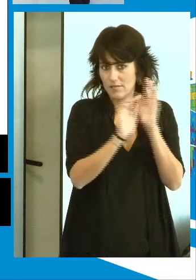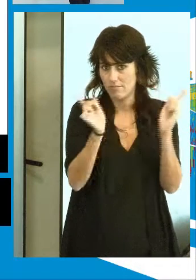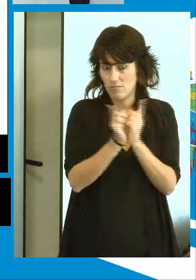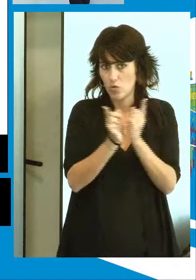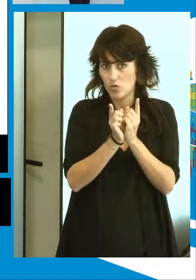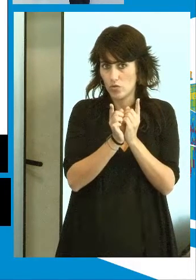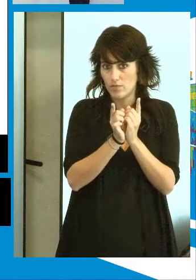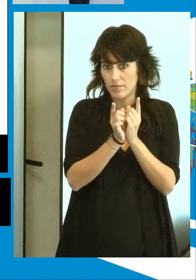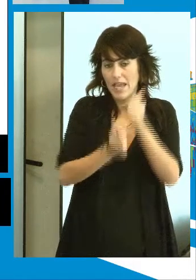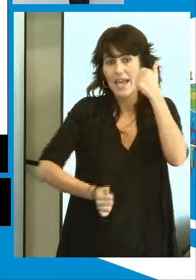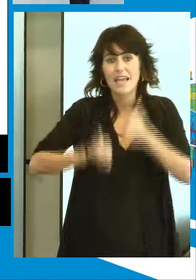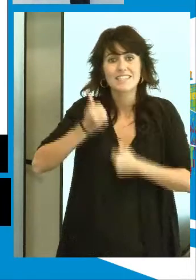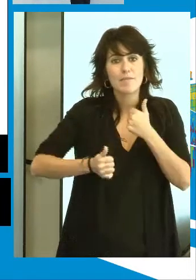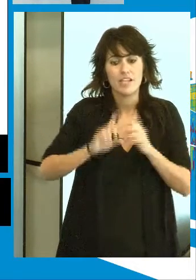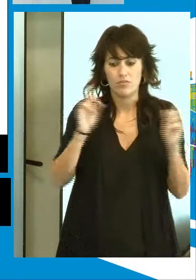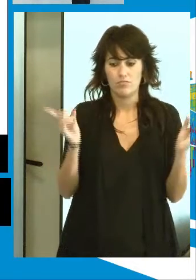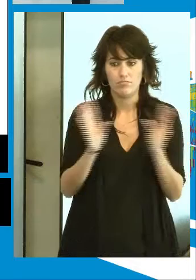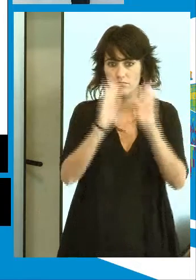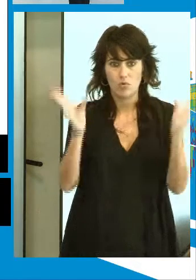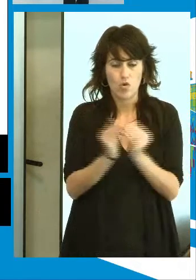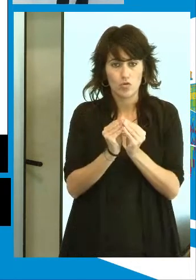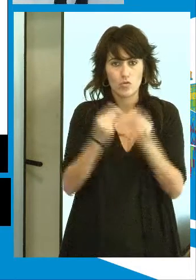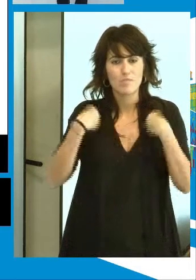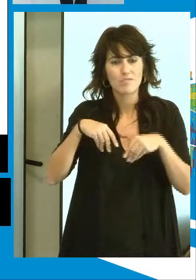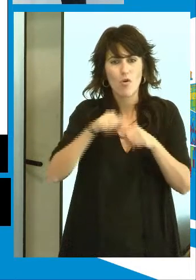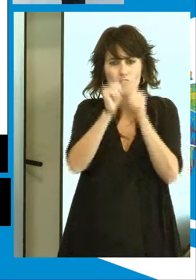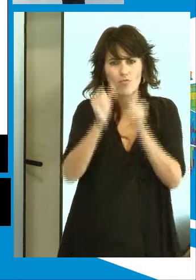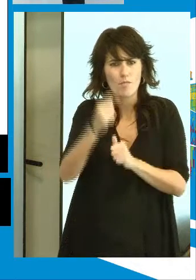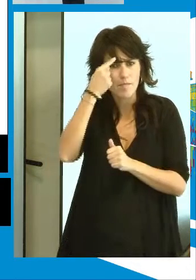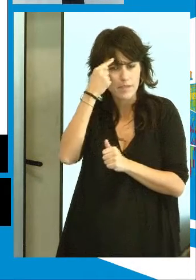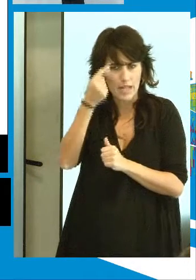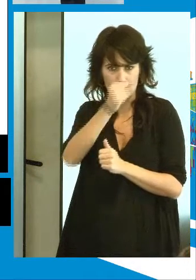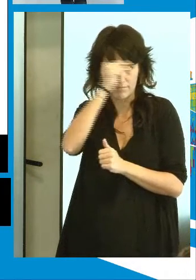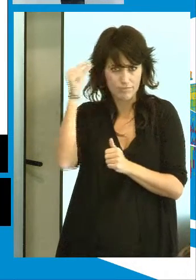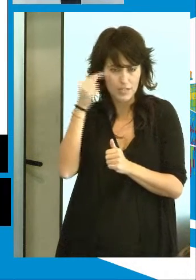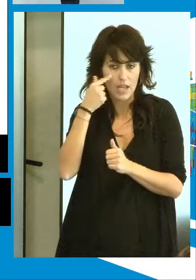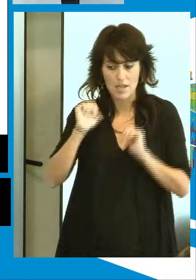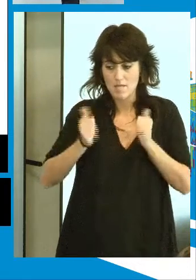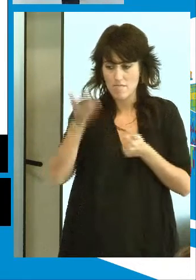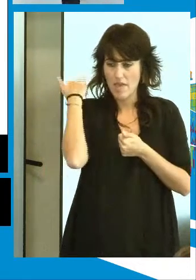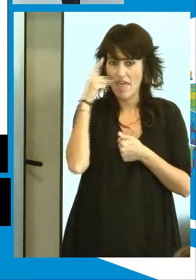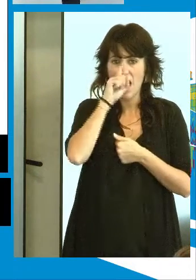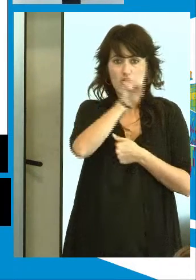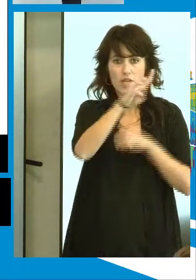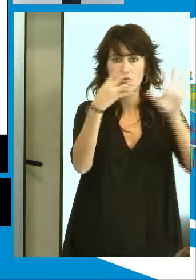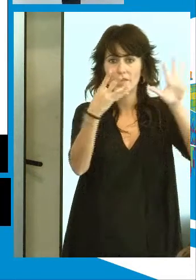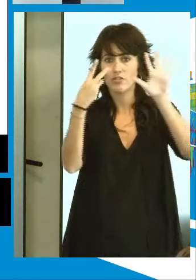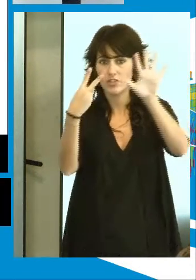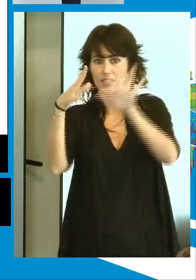los exámenes breves del estado mental, los MMSE, que se empezaron a utilizar en